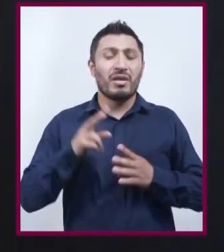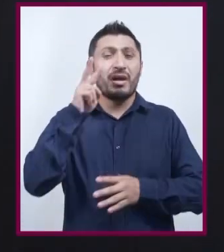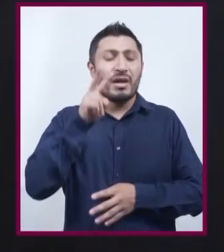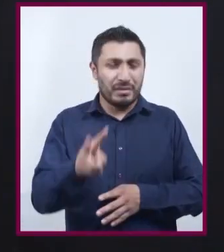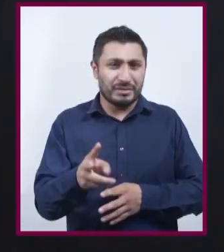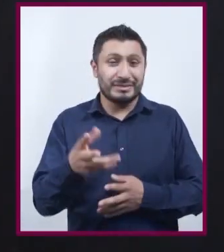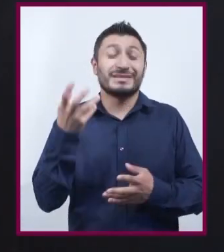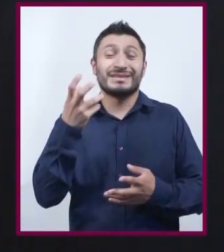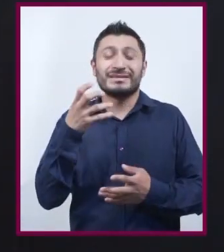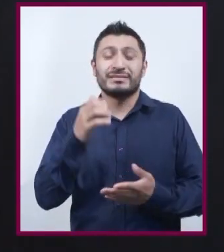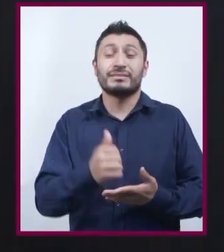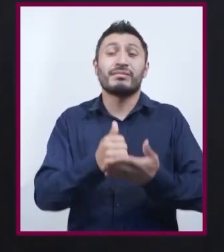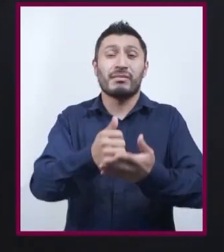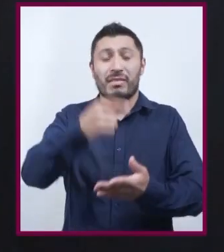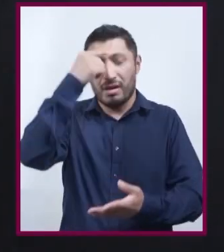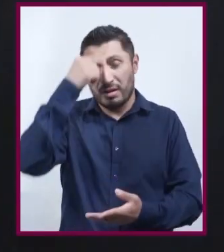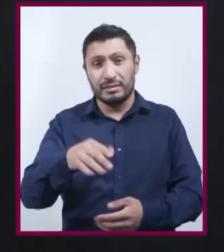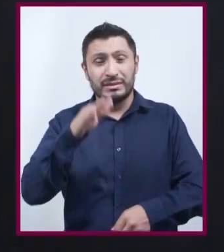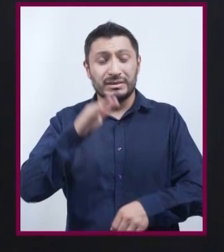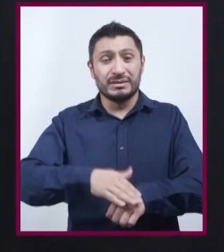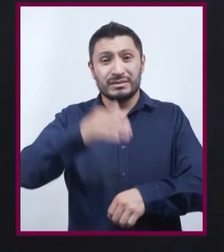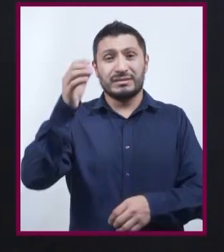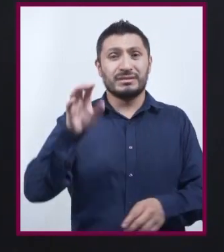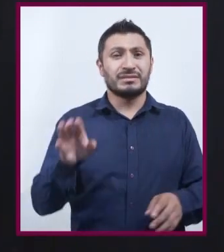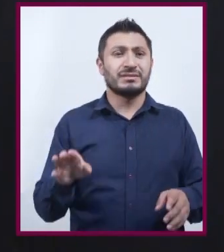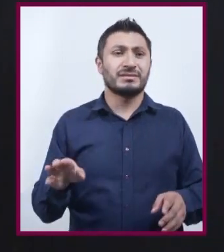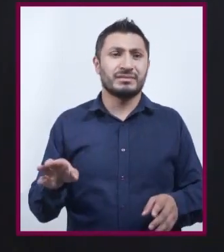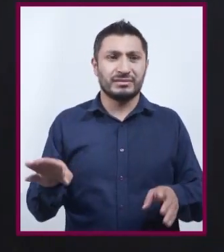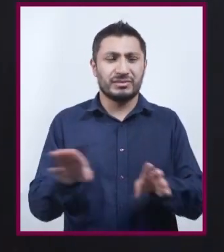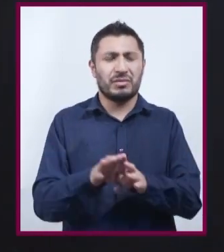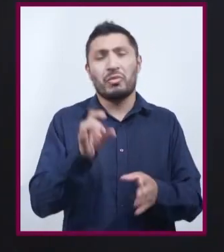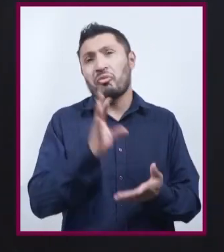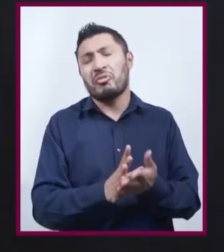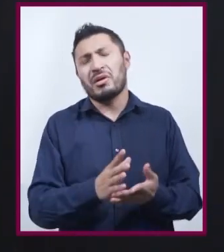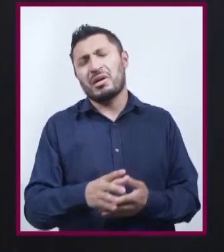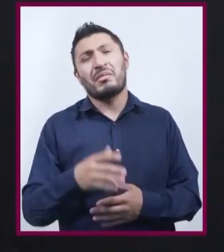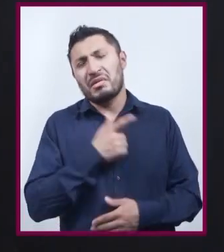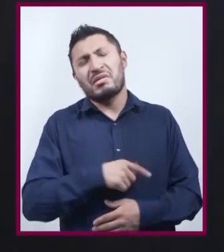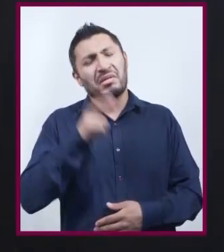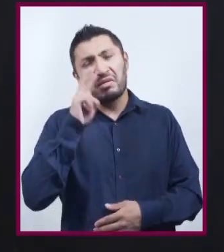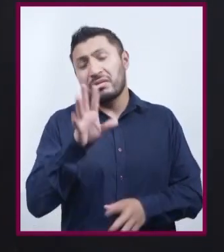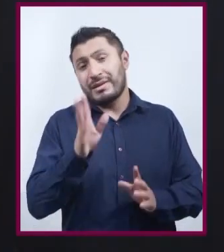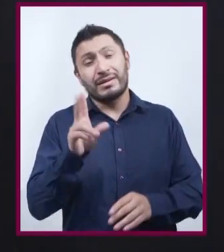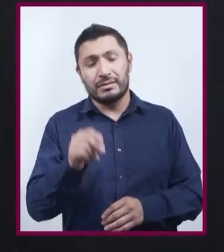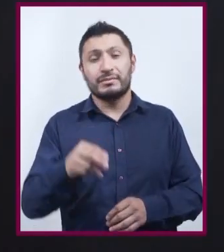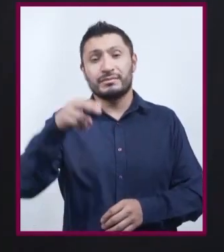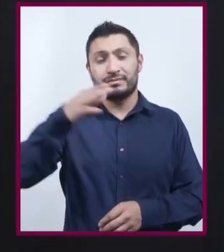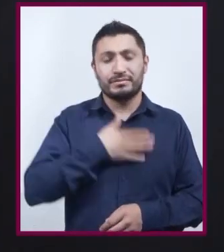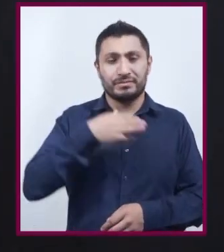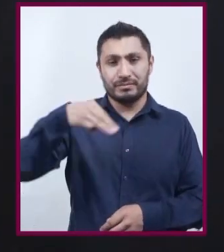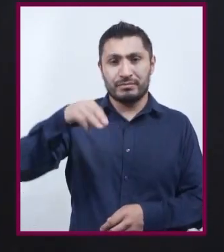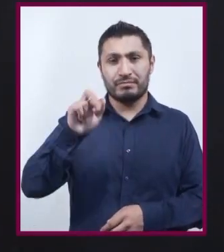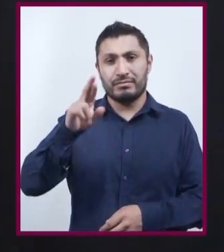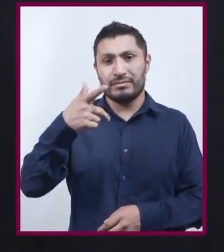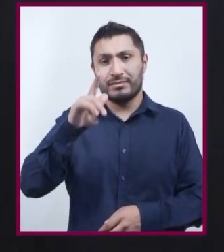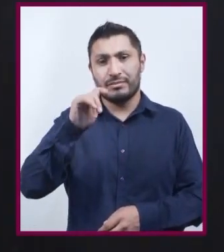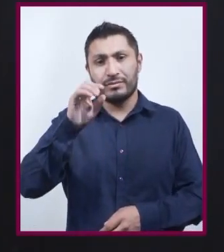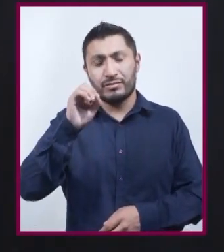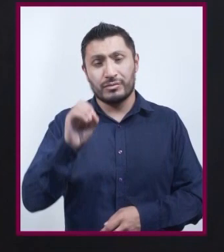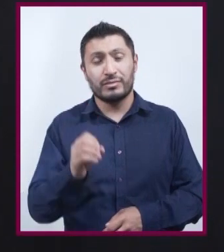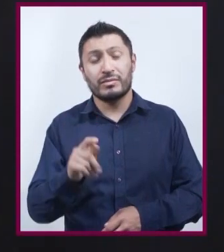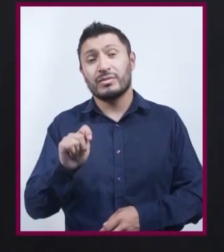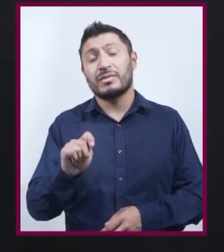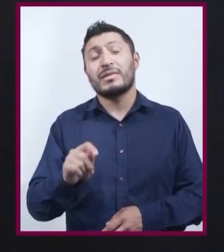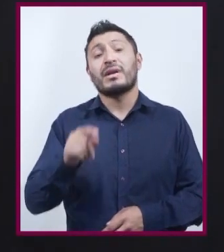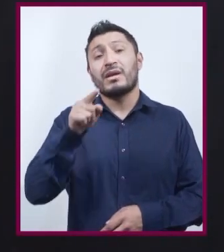Te sorprenderá saber que estos productos pueden servir para algo más que el simple entretenimiento. Yo soy Margot Cortázar